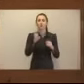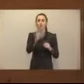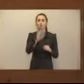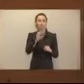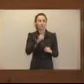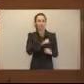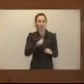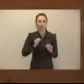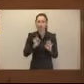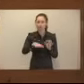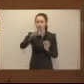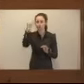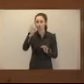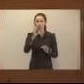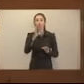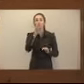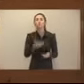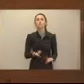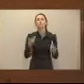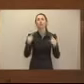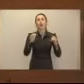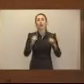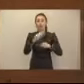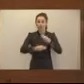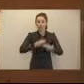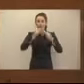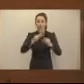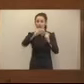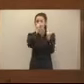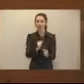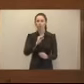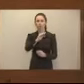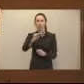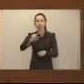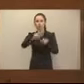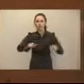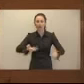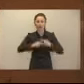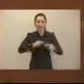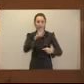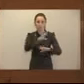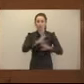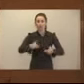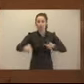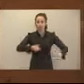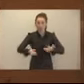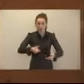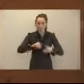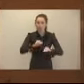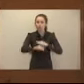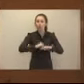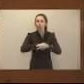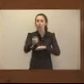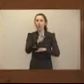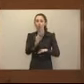moitas. Nas súas manos está el fer que el presuposto chegue ben ás familias, cousa que a xente ven demandando, por incumplimento